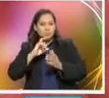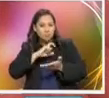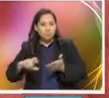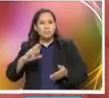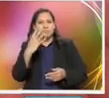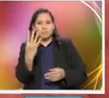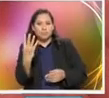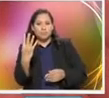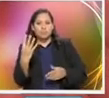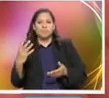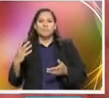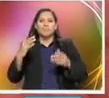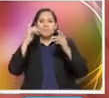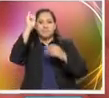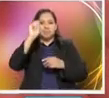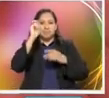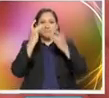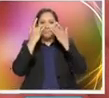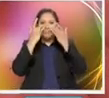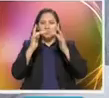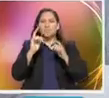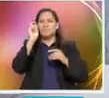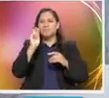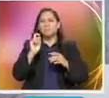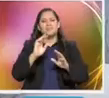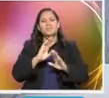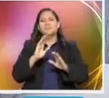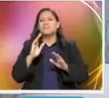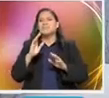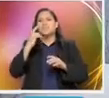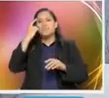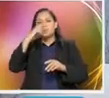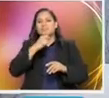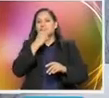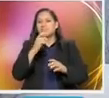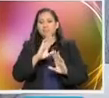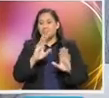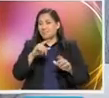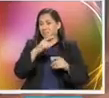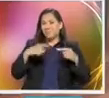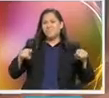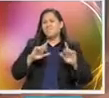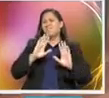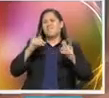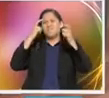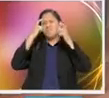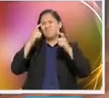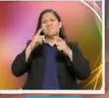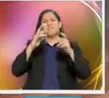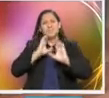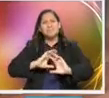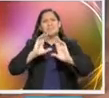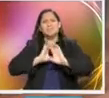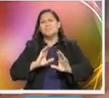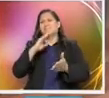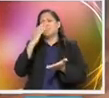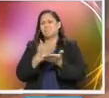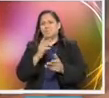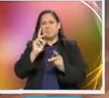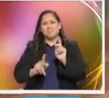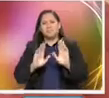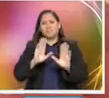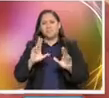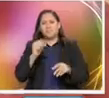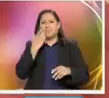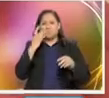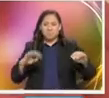retirarse con más de lo que quisieran, y dijeron, no, yo quiero llegar a más, y ya estoy harto además de todo este mito que yo mismo he creado alrededor